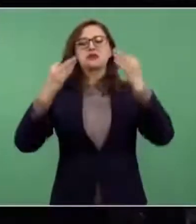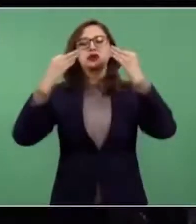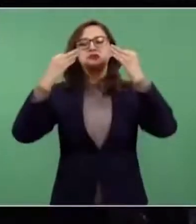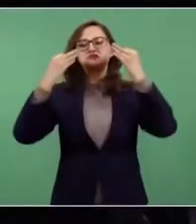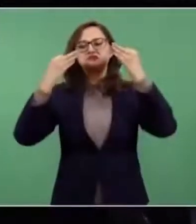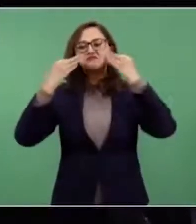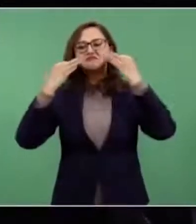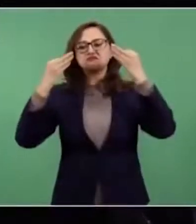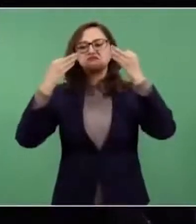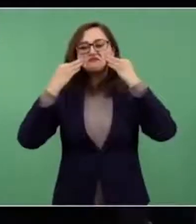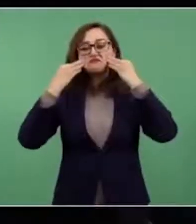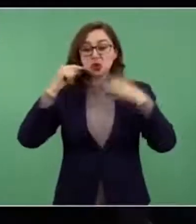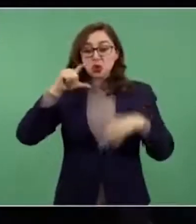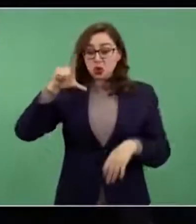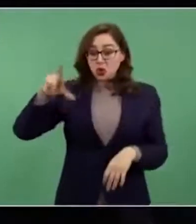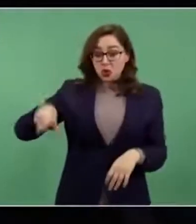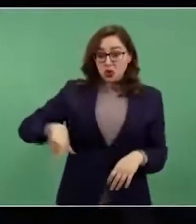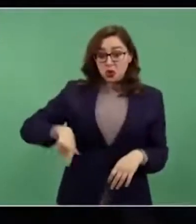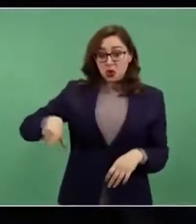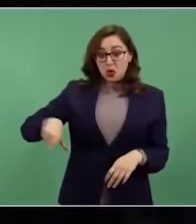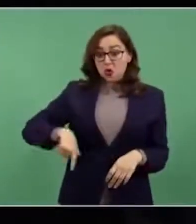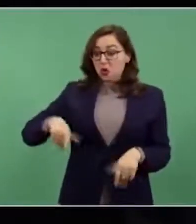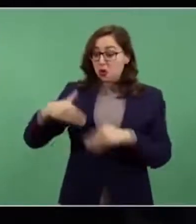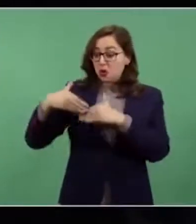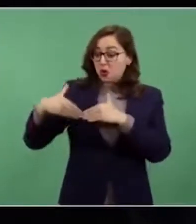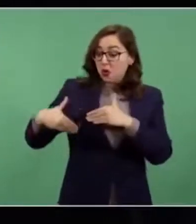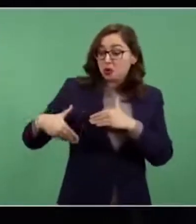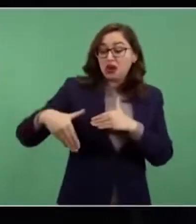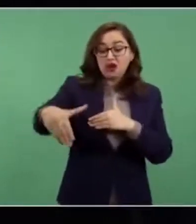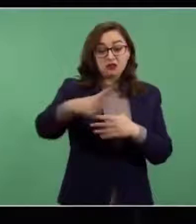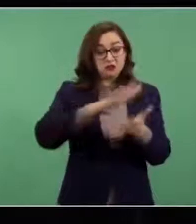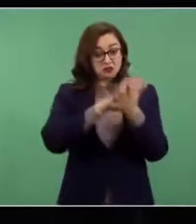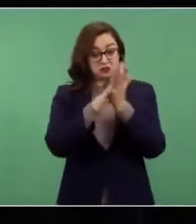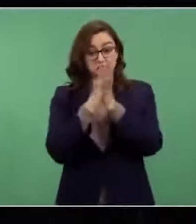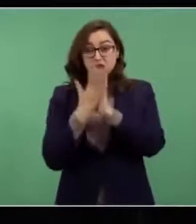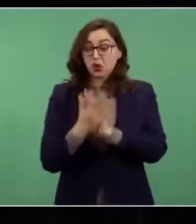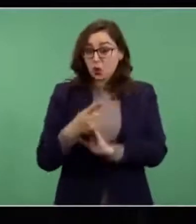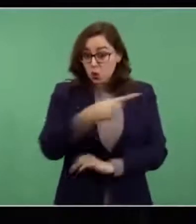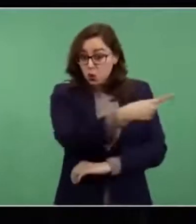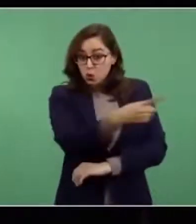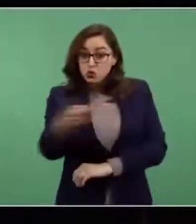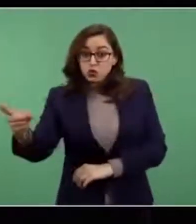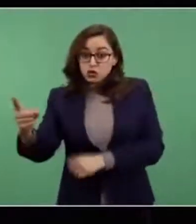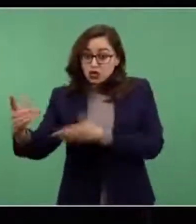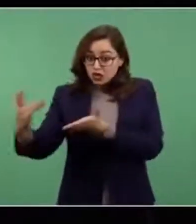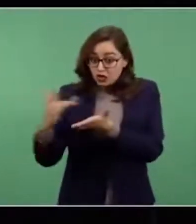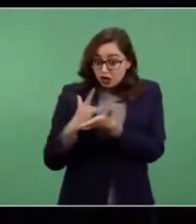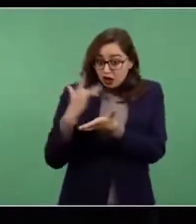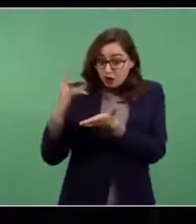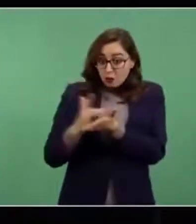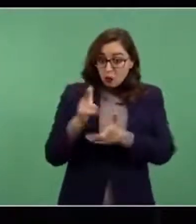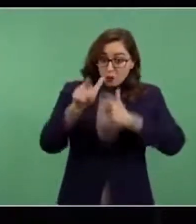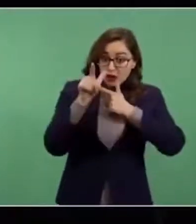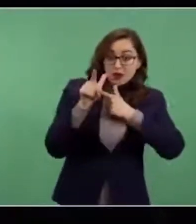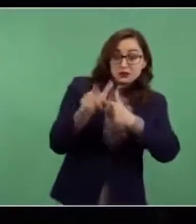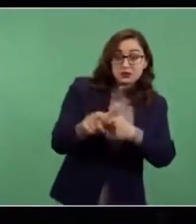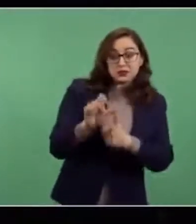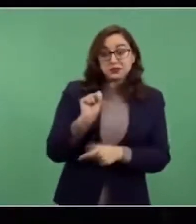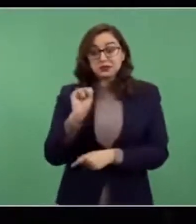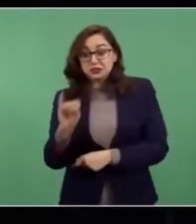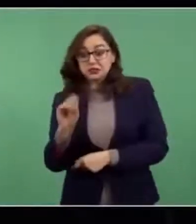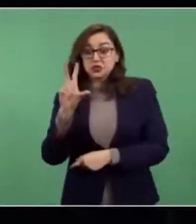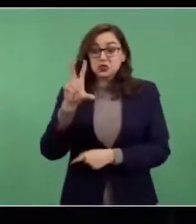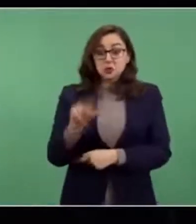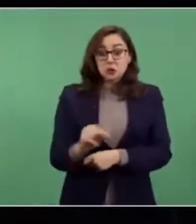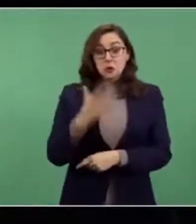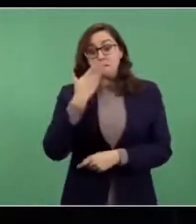respaldo tiene nuestra política de transformación. Sabremos si vamos bien